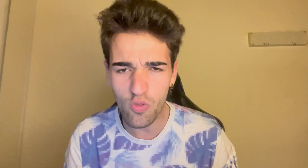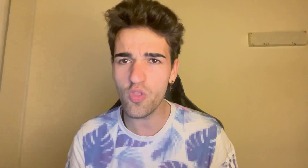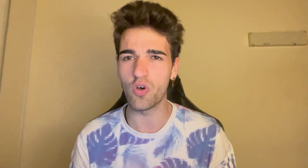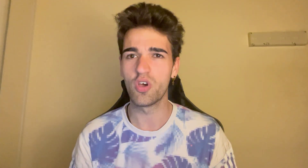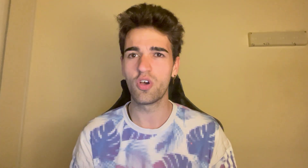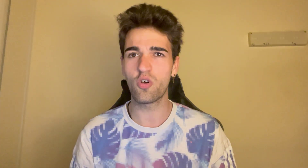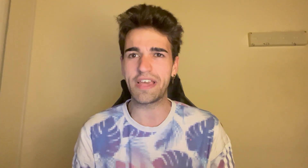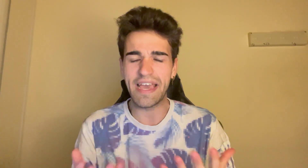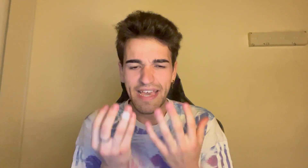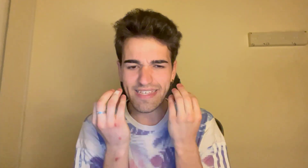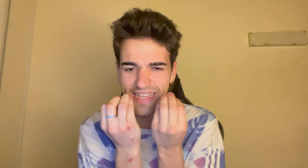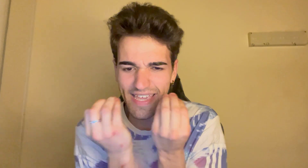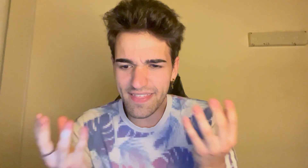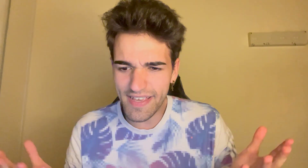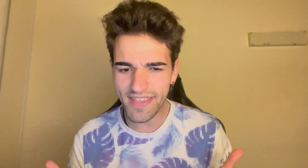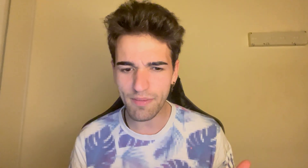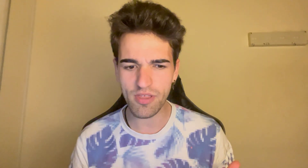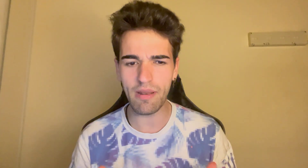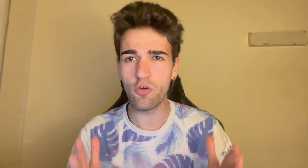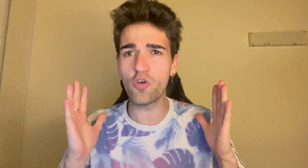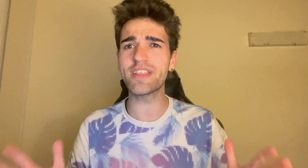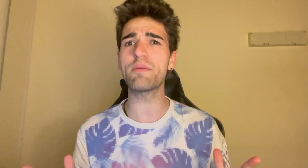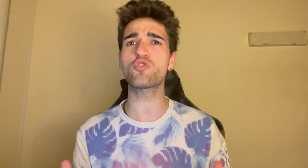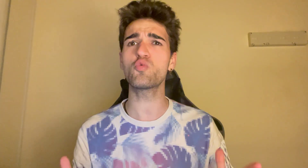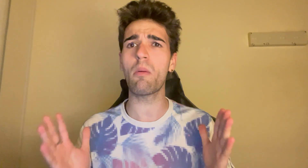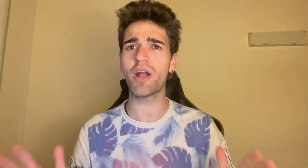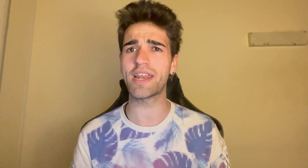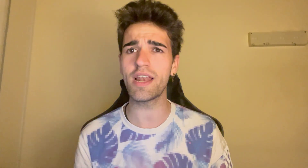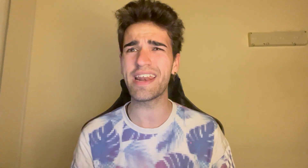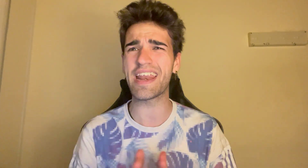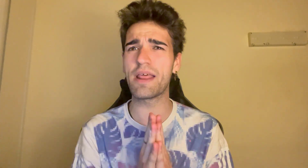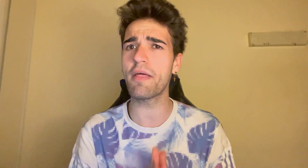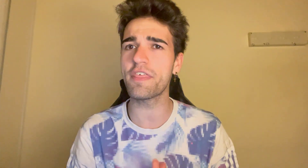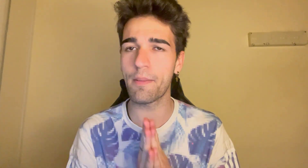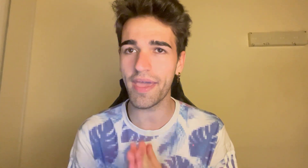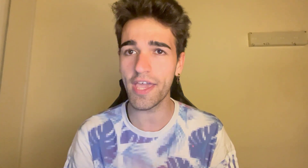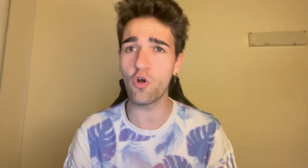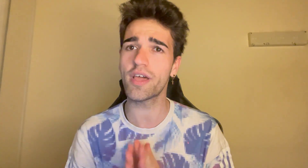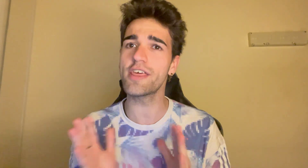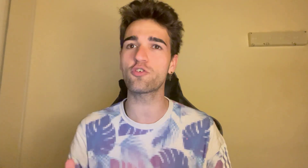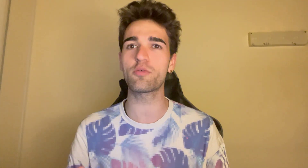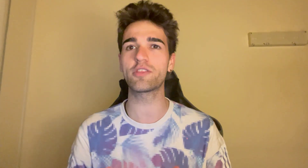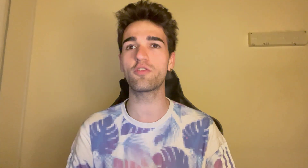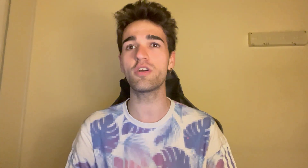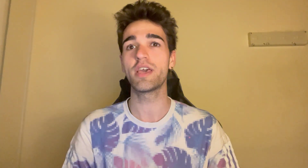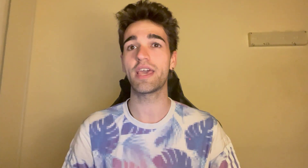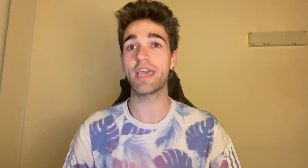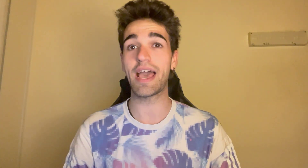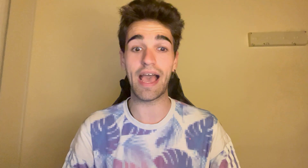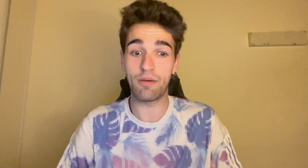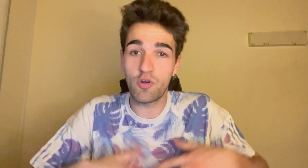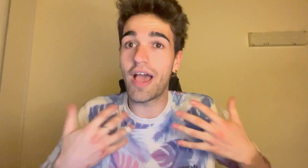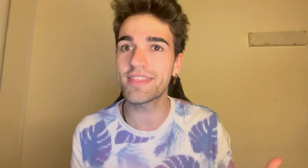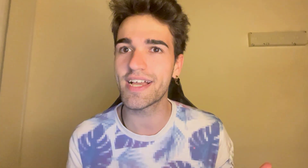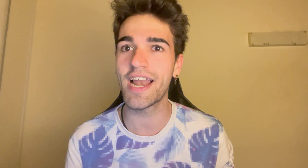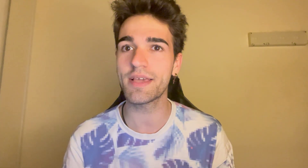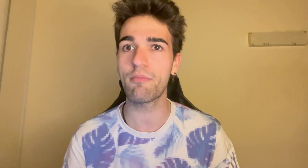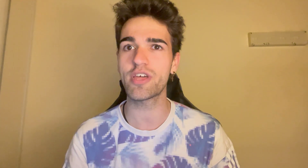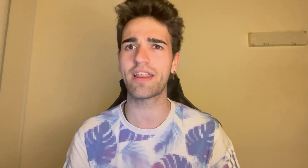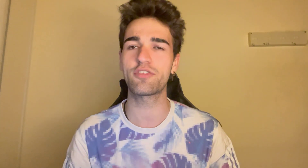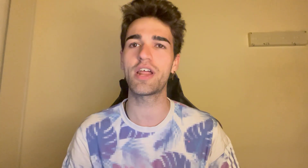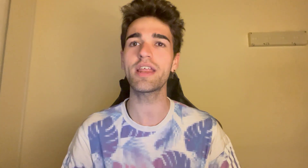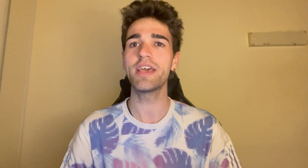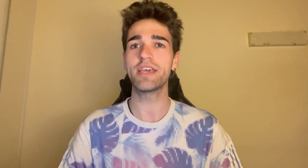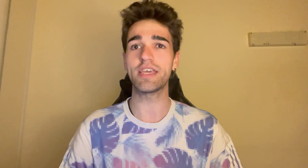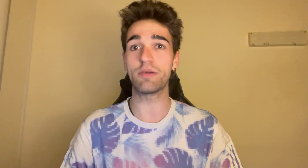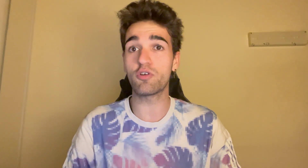el mundo. O sea, ¿De qué estamos hablando? Hoy traemos un nuevo canal, Relevancia México, crédito sobre todo a este canal que